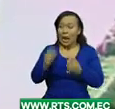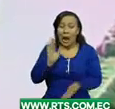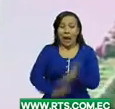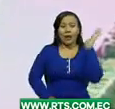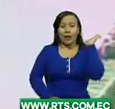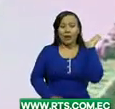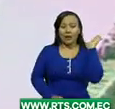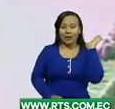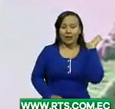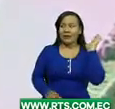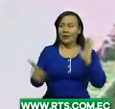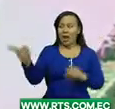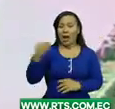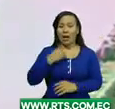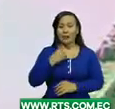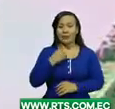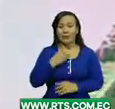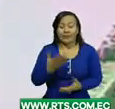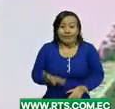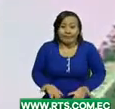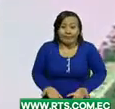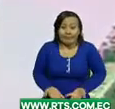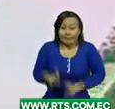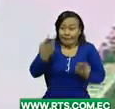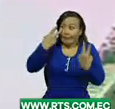Presurosas salieron del local.